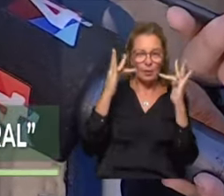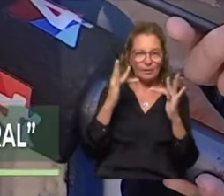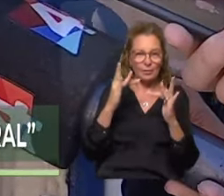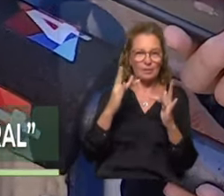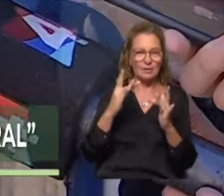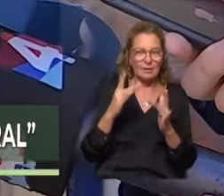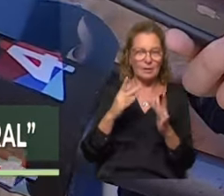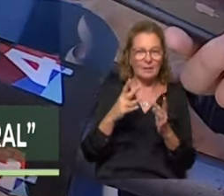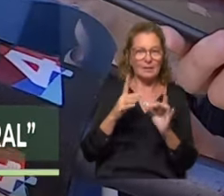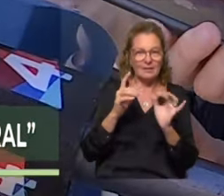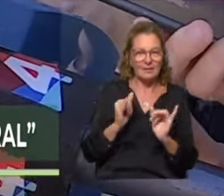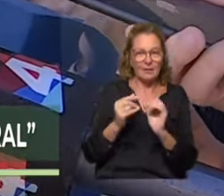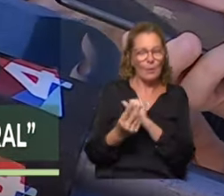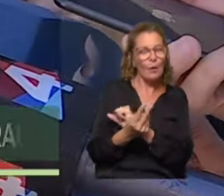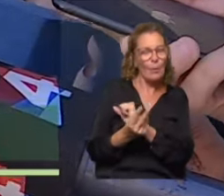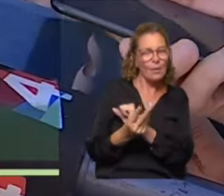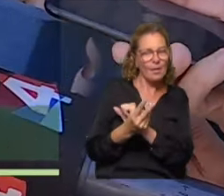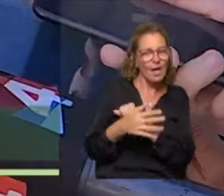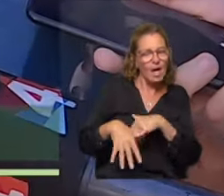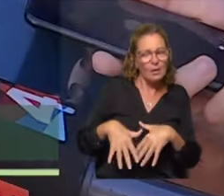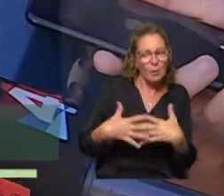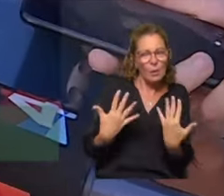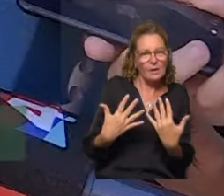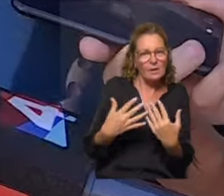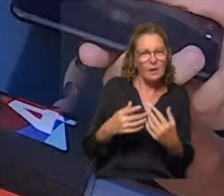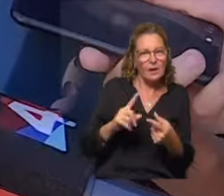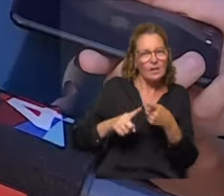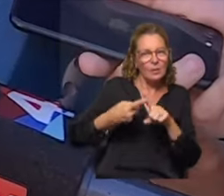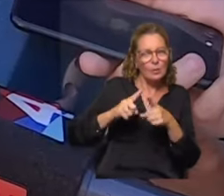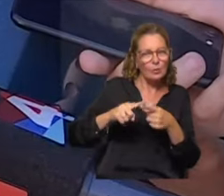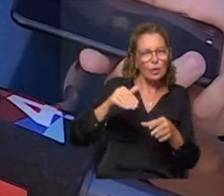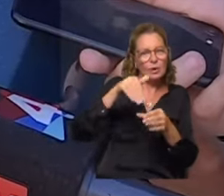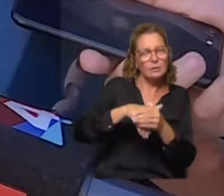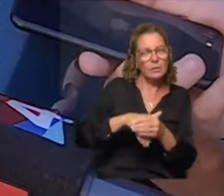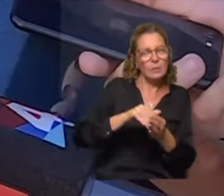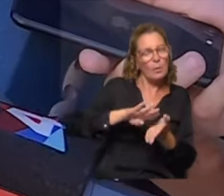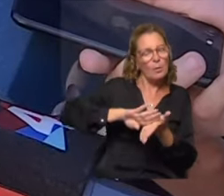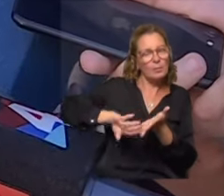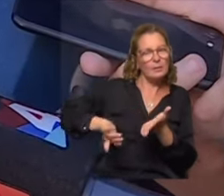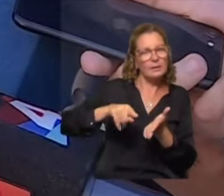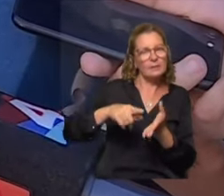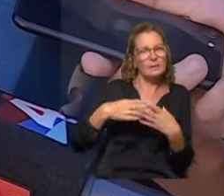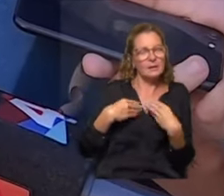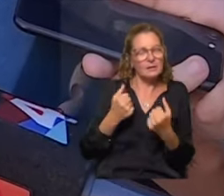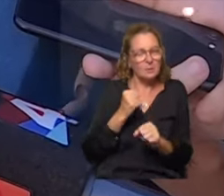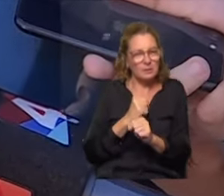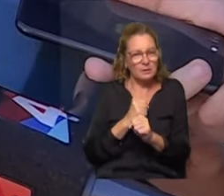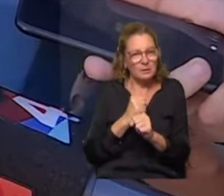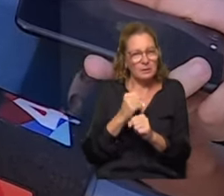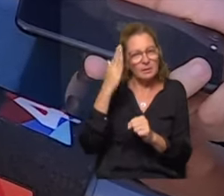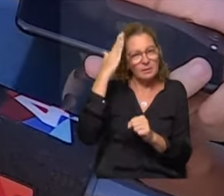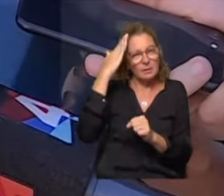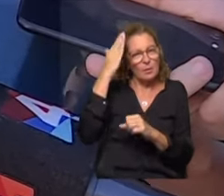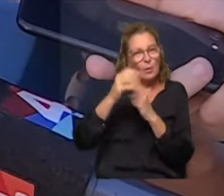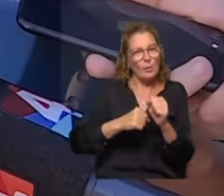estar, por supuesto, que resguardada de cualquier discusión electoral, y vamos a seguir trabajando en ese sentido. Sabemos que es un